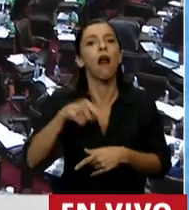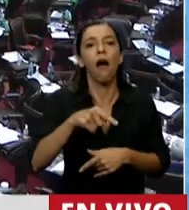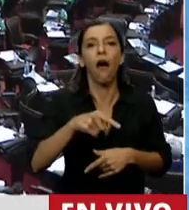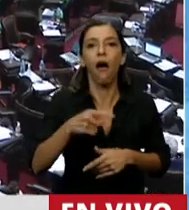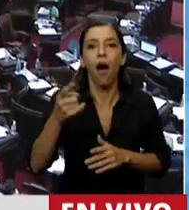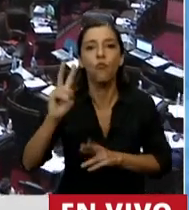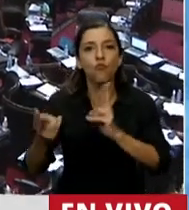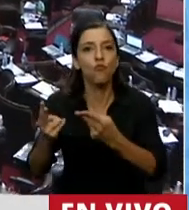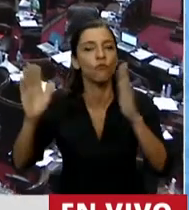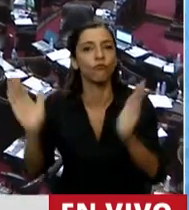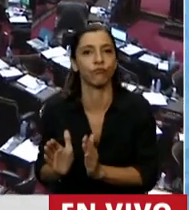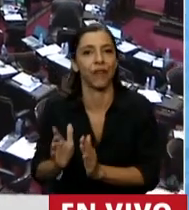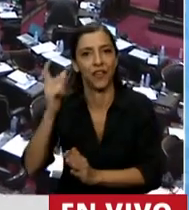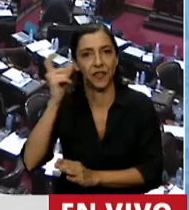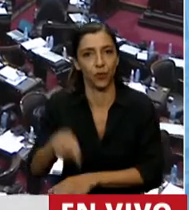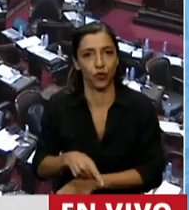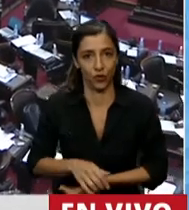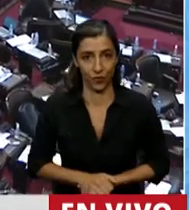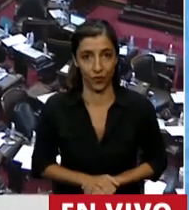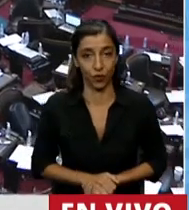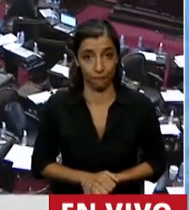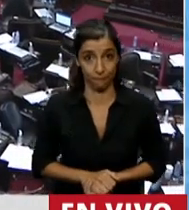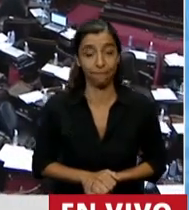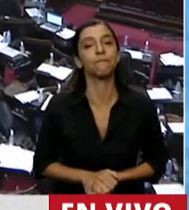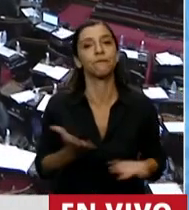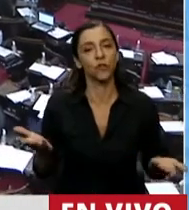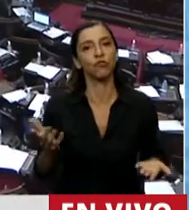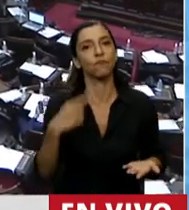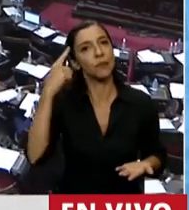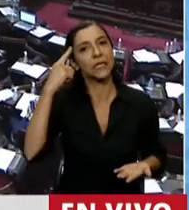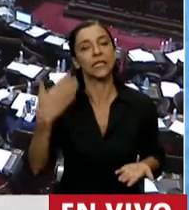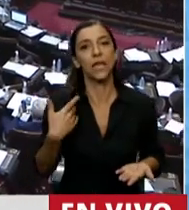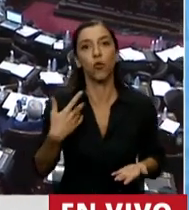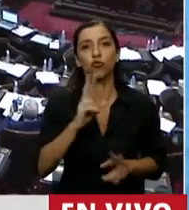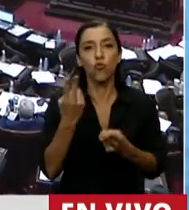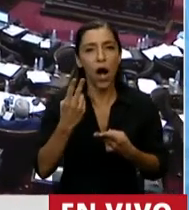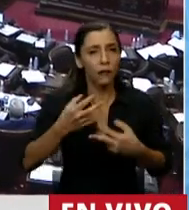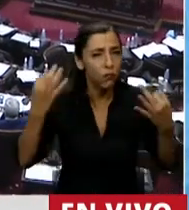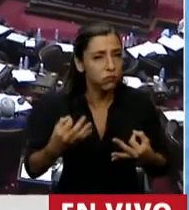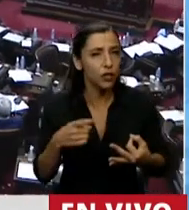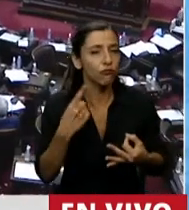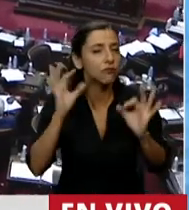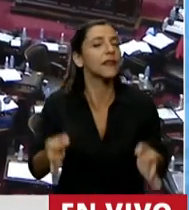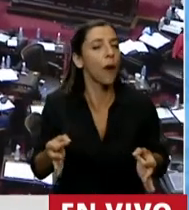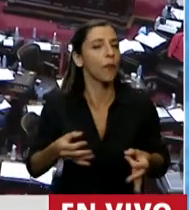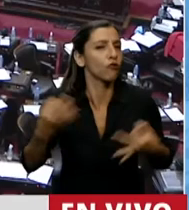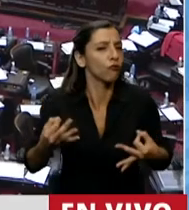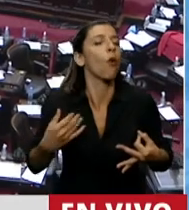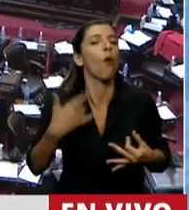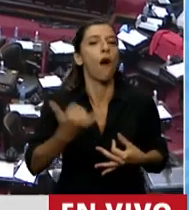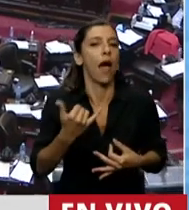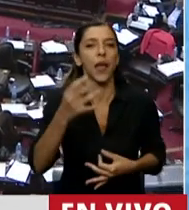hoy. Que muertes comprobadas son al menos 20 al año por estos motivos de